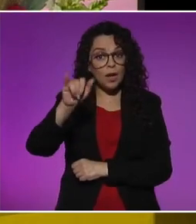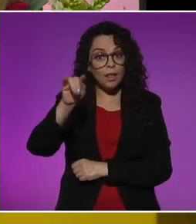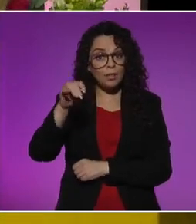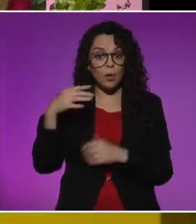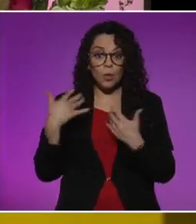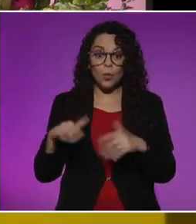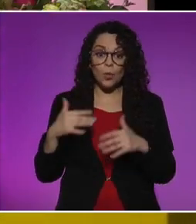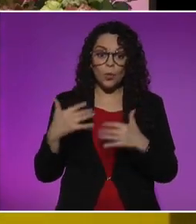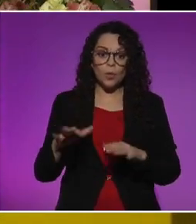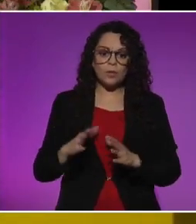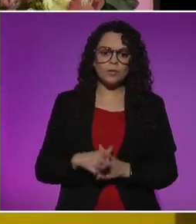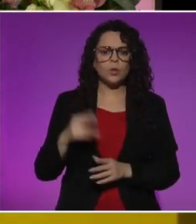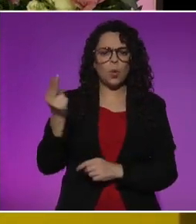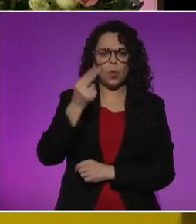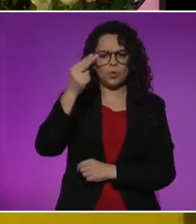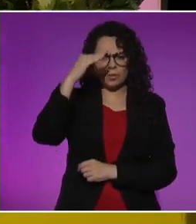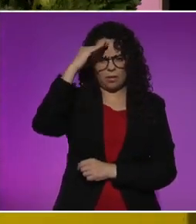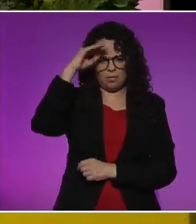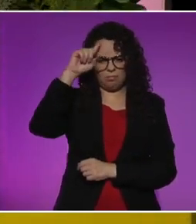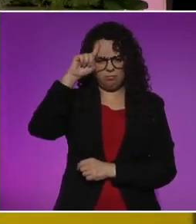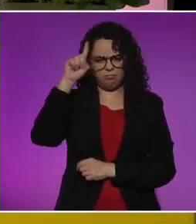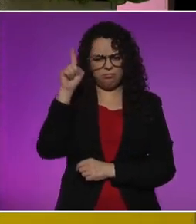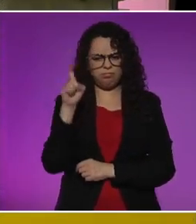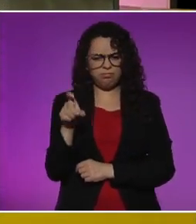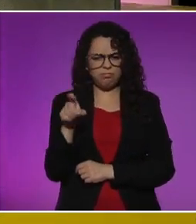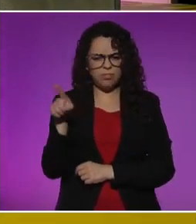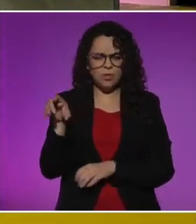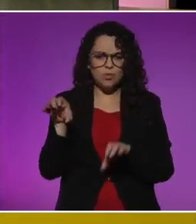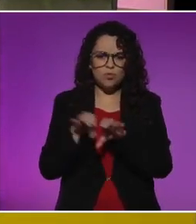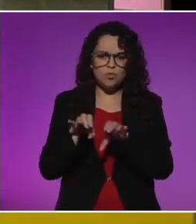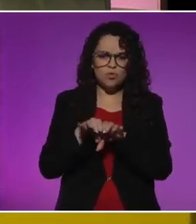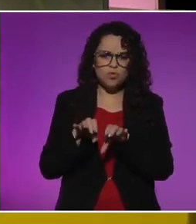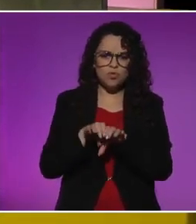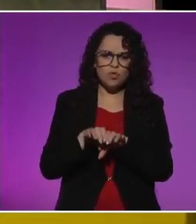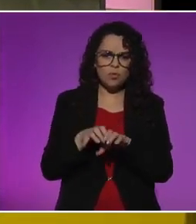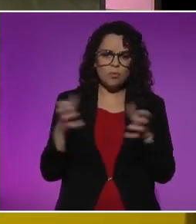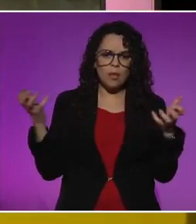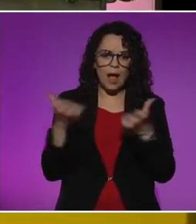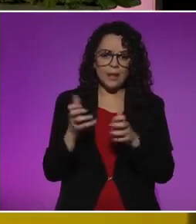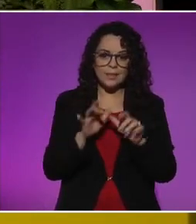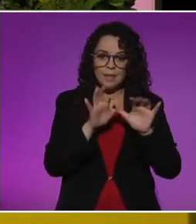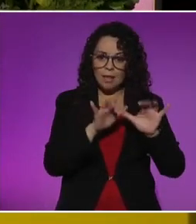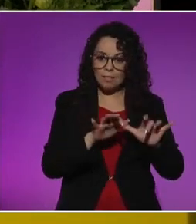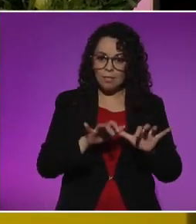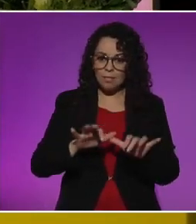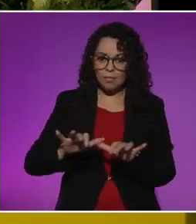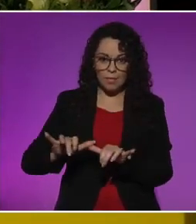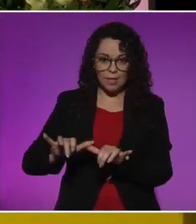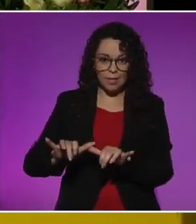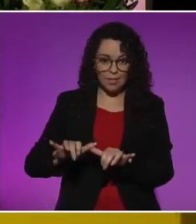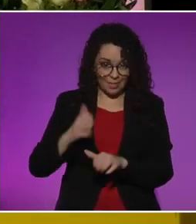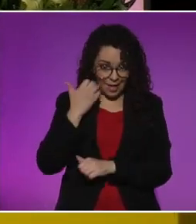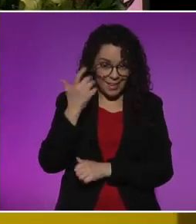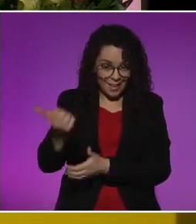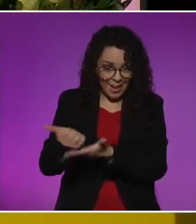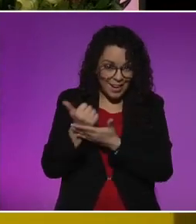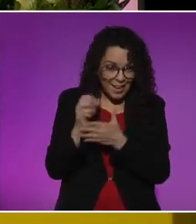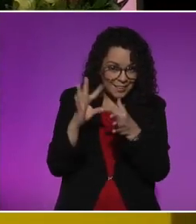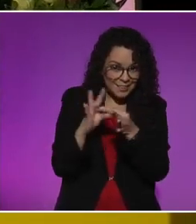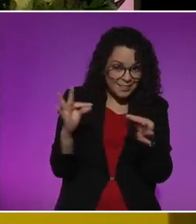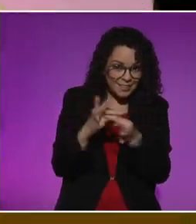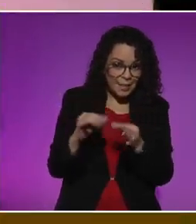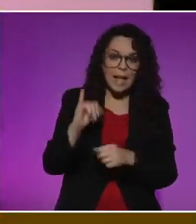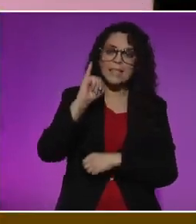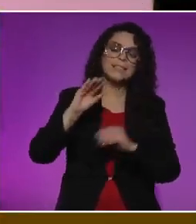Bien, y se preguntarán en casita, ¿cómo montamos esta pieza? ¿Les contamos? ¡Ah, por supuesto que sí!